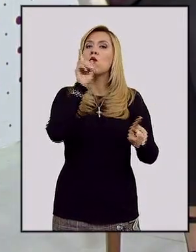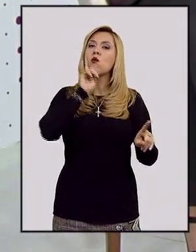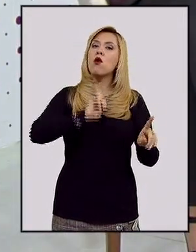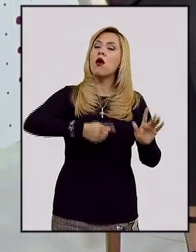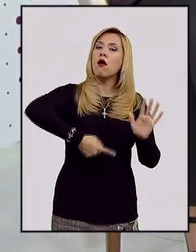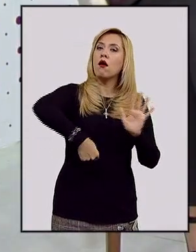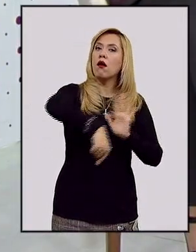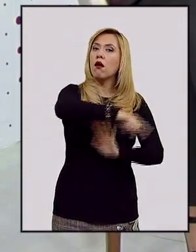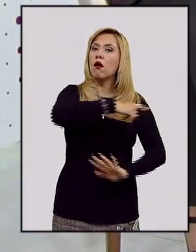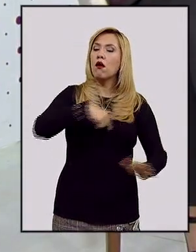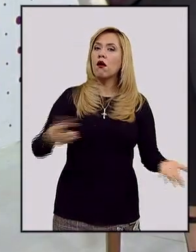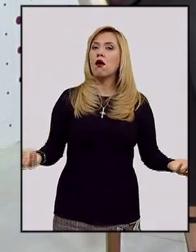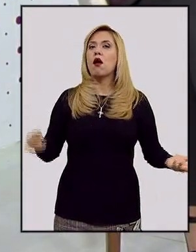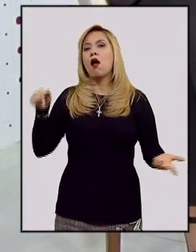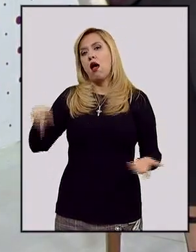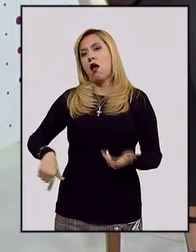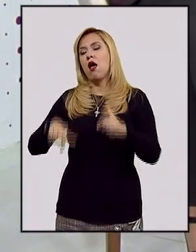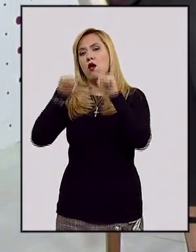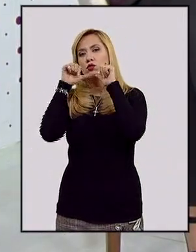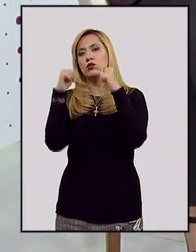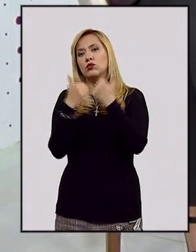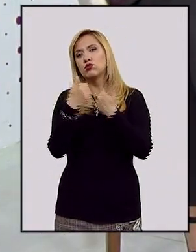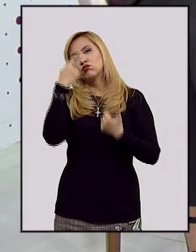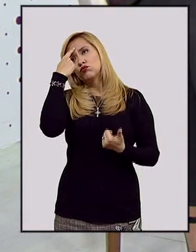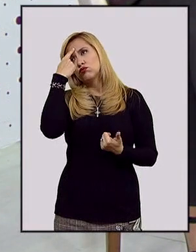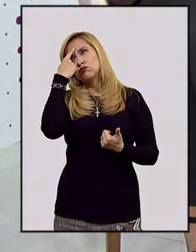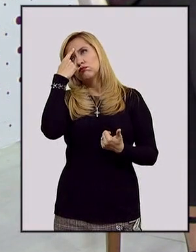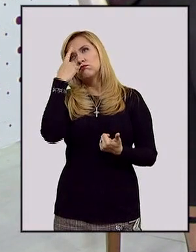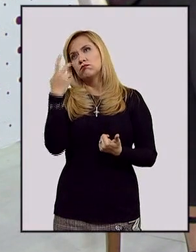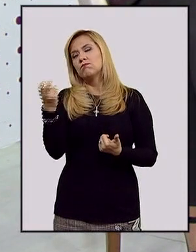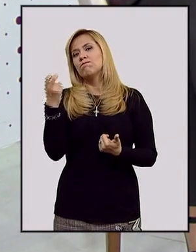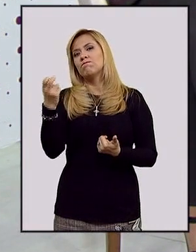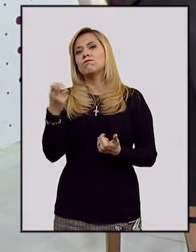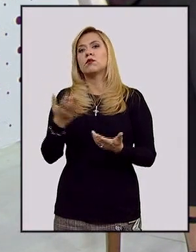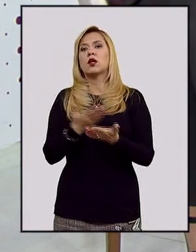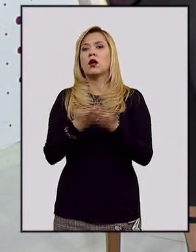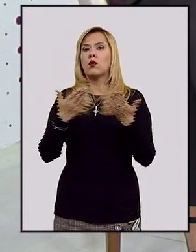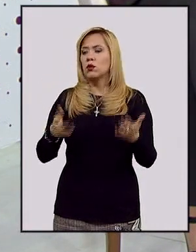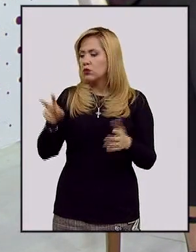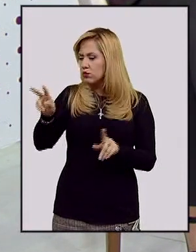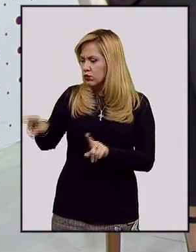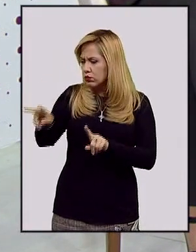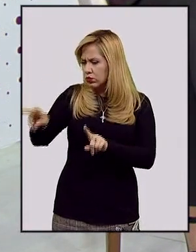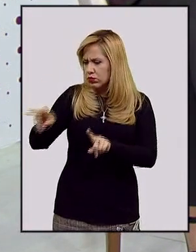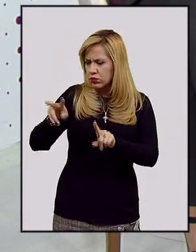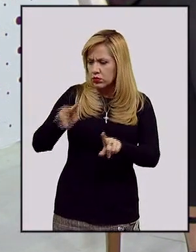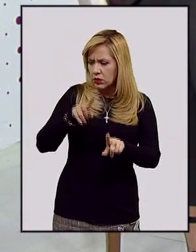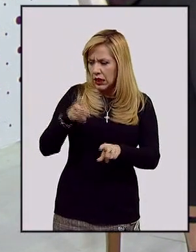desde Gire nuestra apuesta ha sido esta y en el acompañamiento de los casos nosotros tratamos de